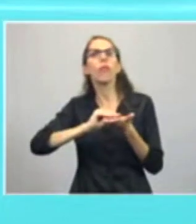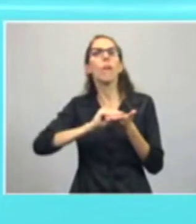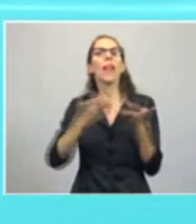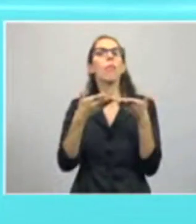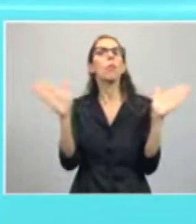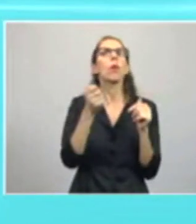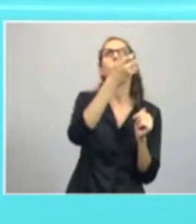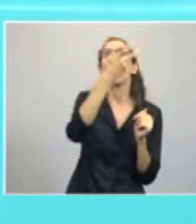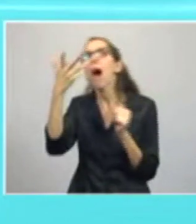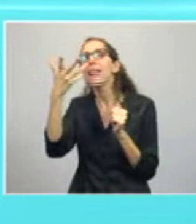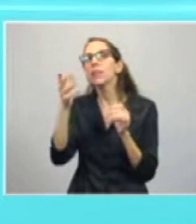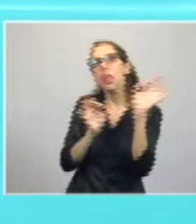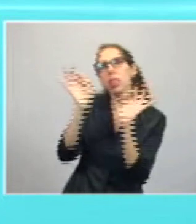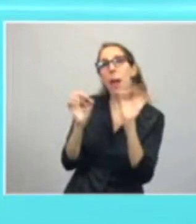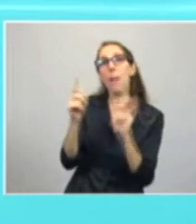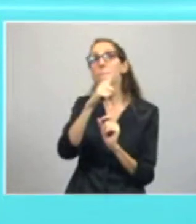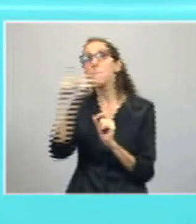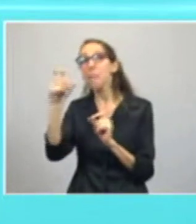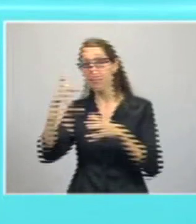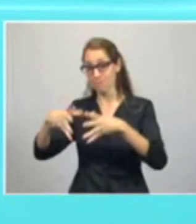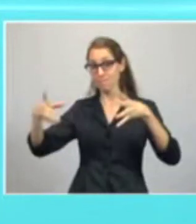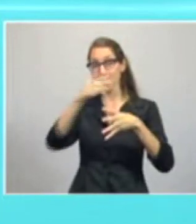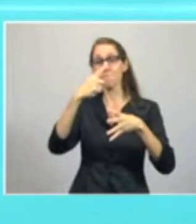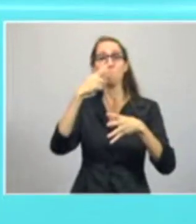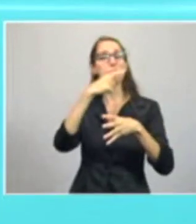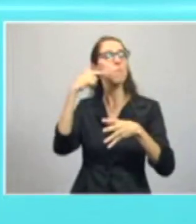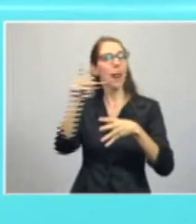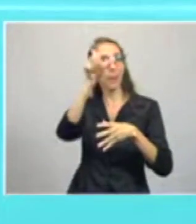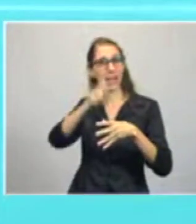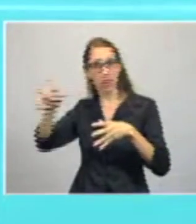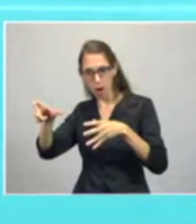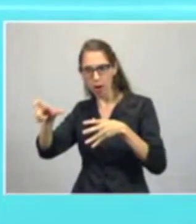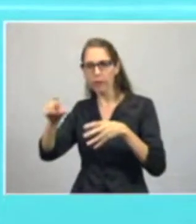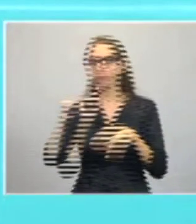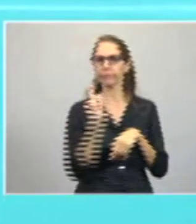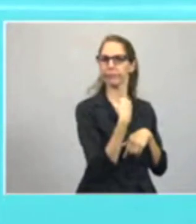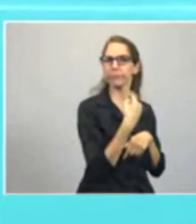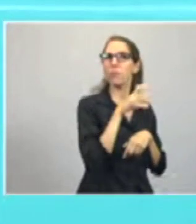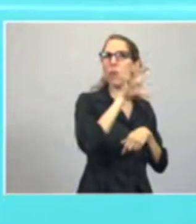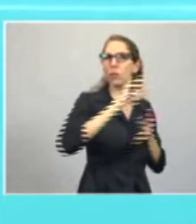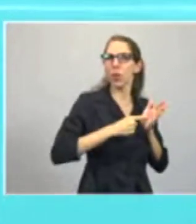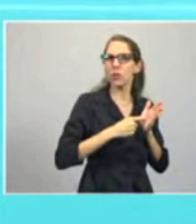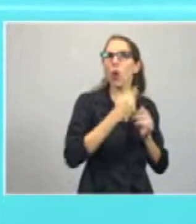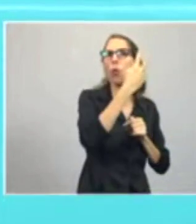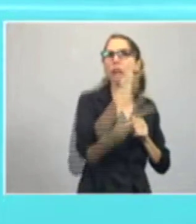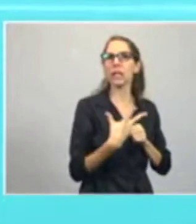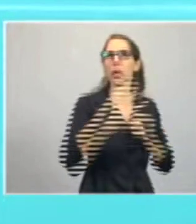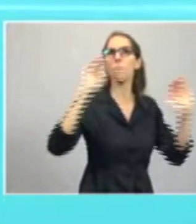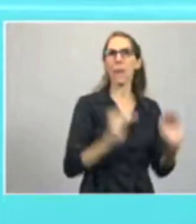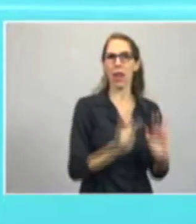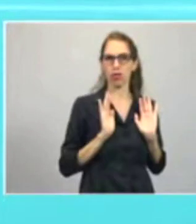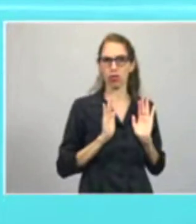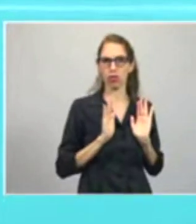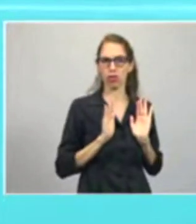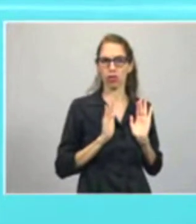cada mil habitantes, la Provincia de Buenos Aires tiene menos de un tercio de la que más empleados públicos tiene